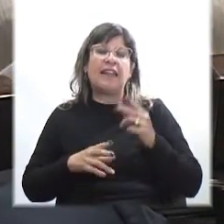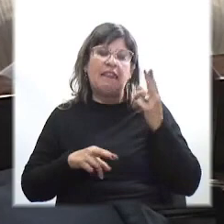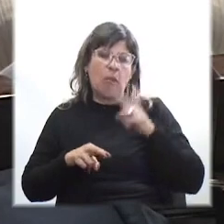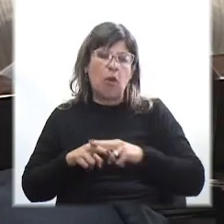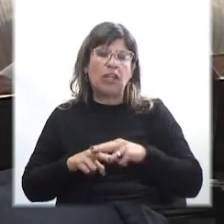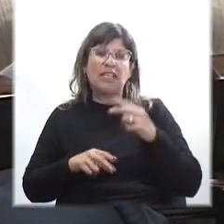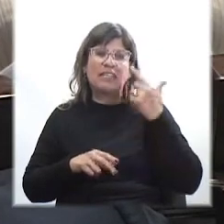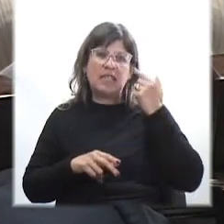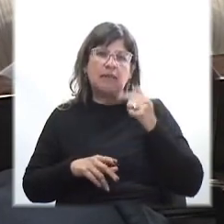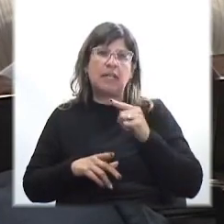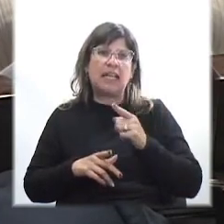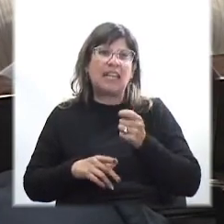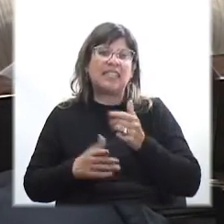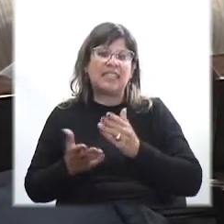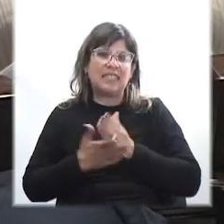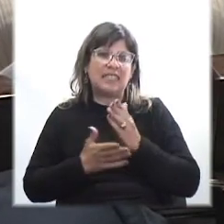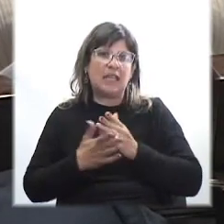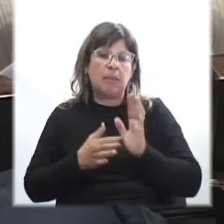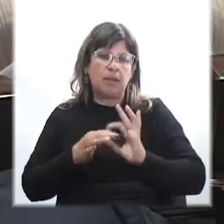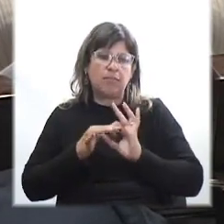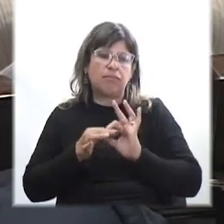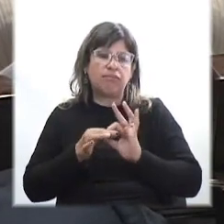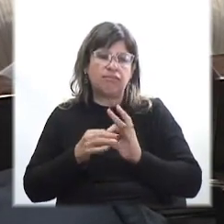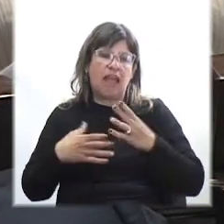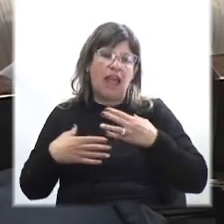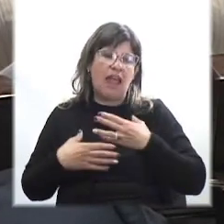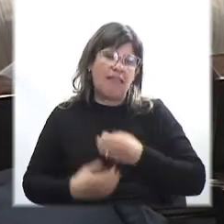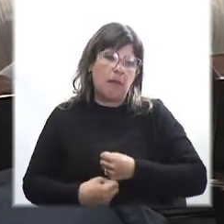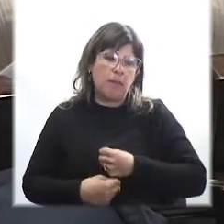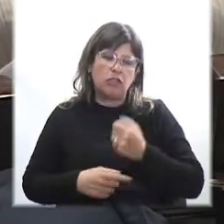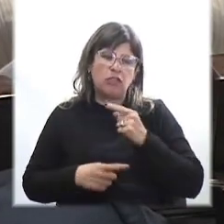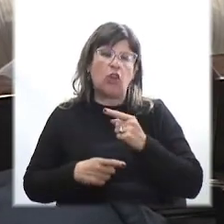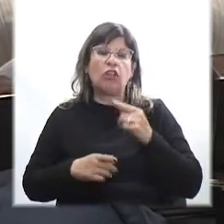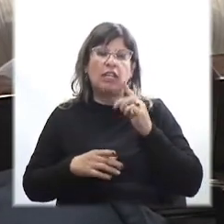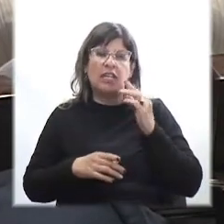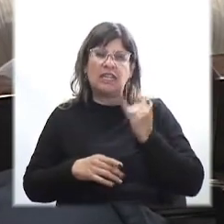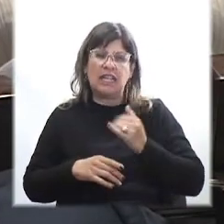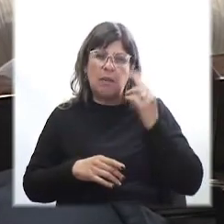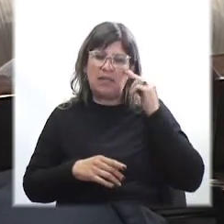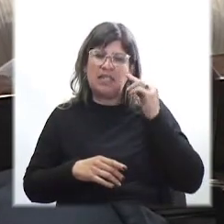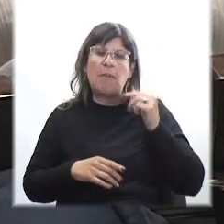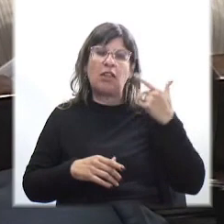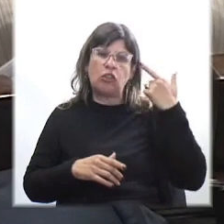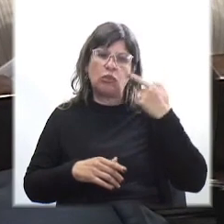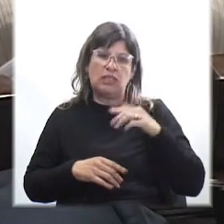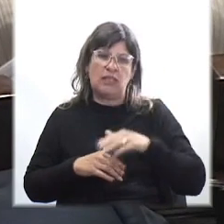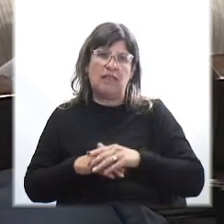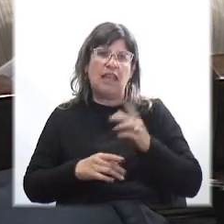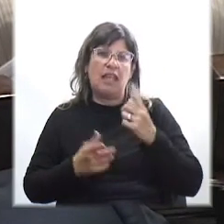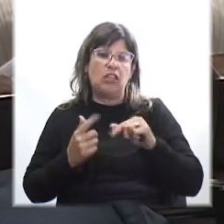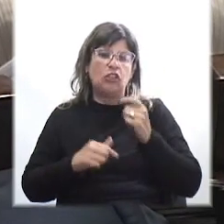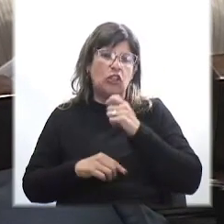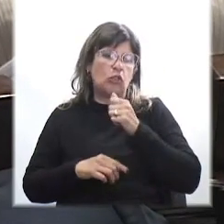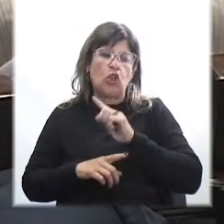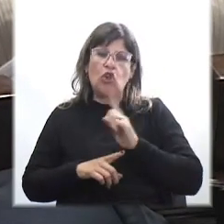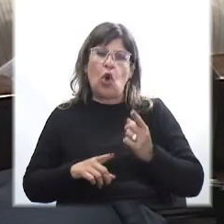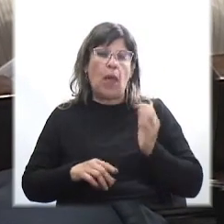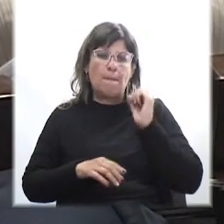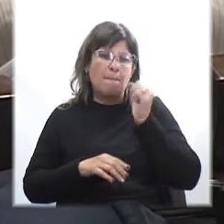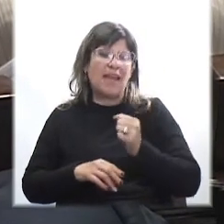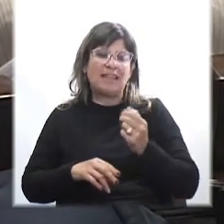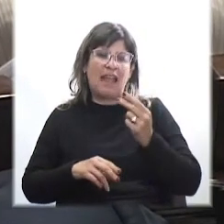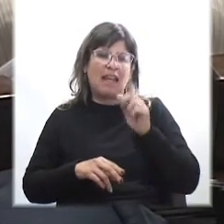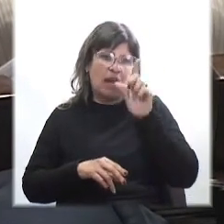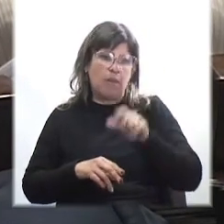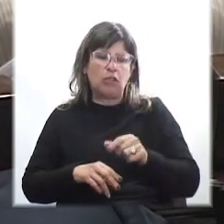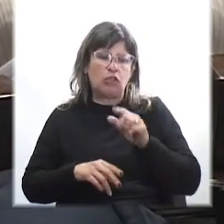y a menudo, quizás casi siempre, va ligado a esa depresión que causa pensamientos suicidas. La solución, por lo tanto, no es matar al enfermo, aunque